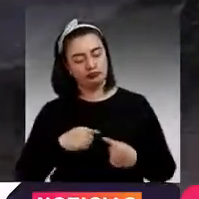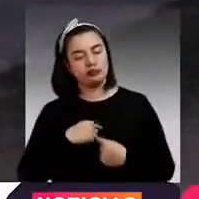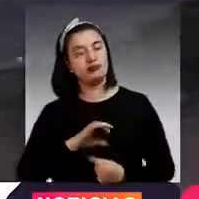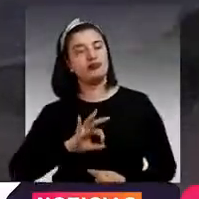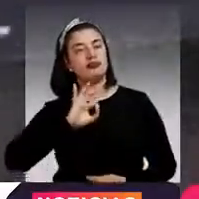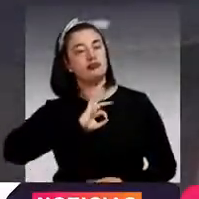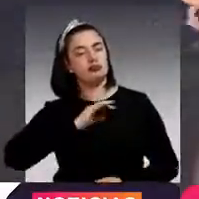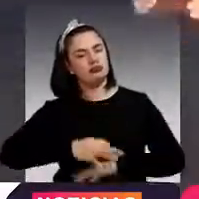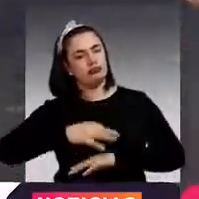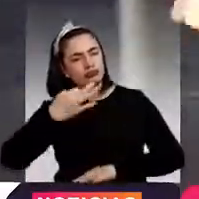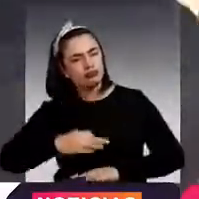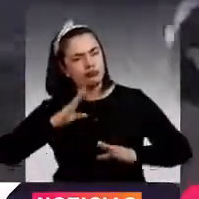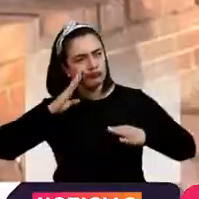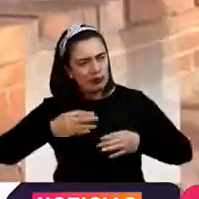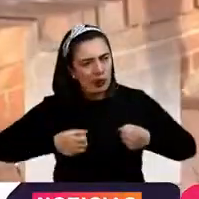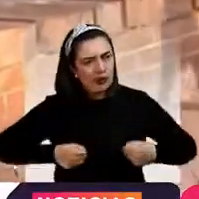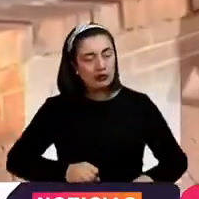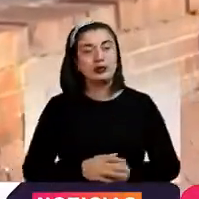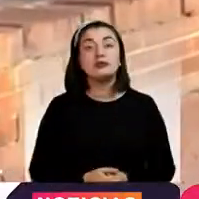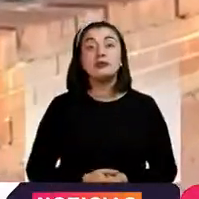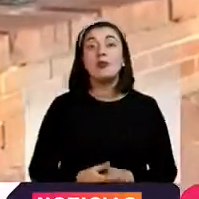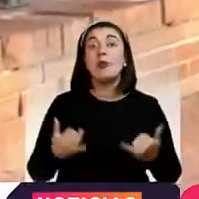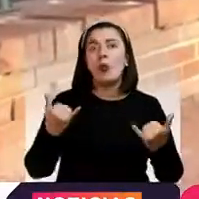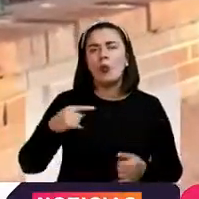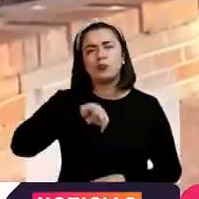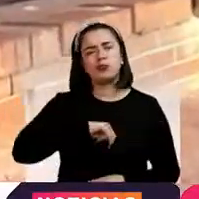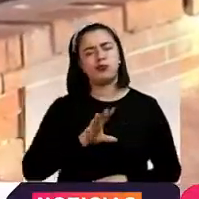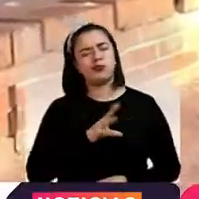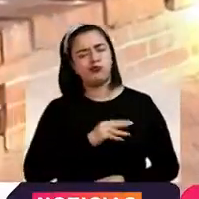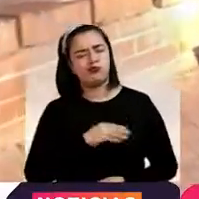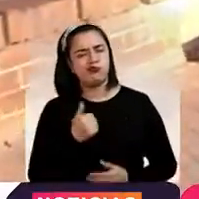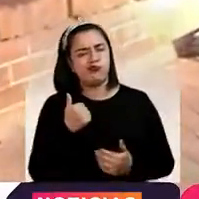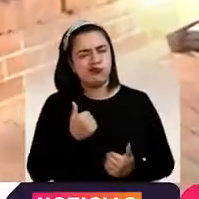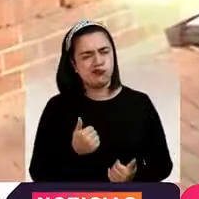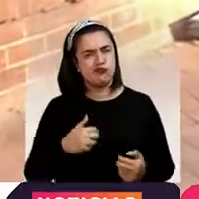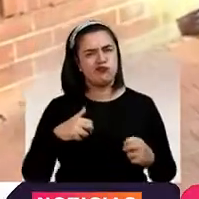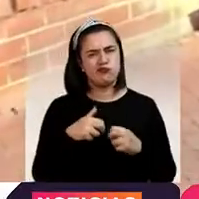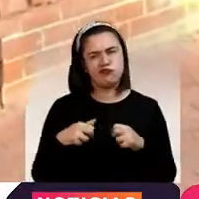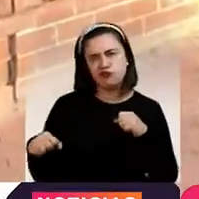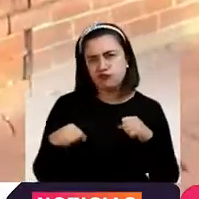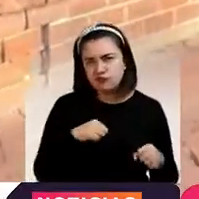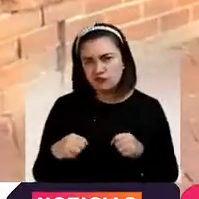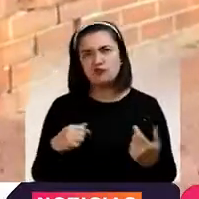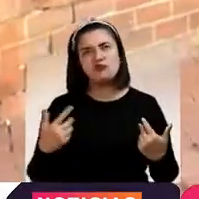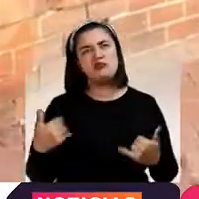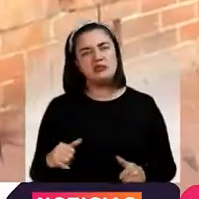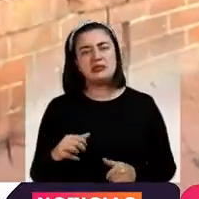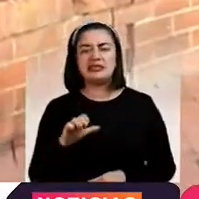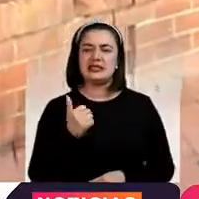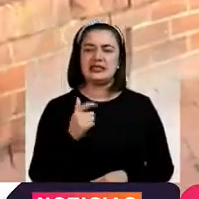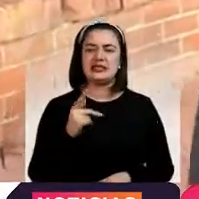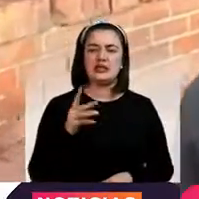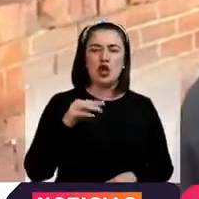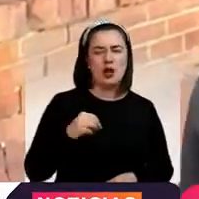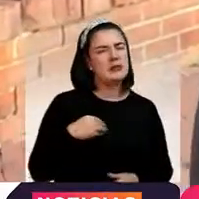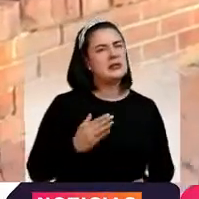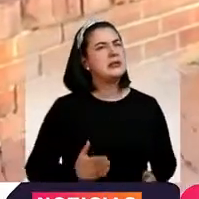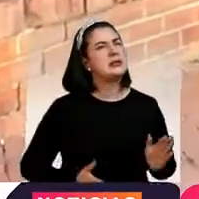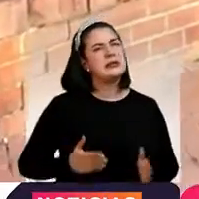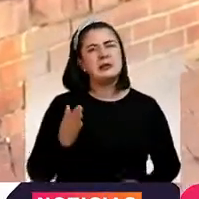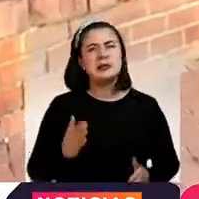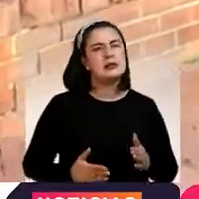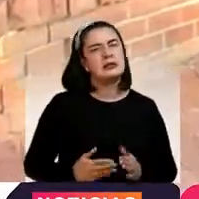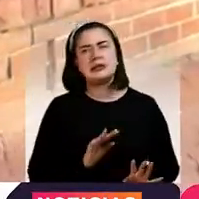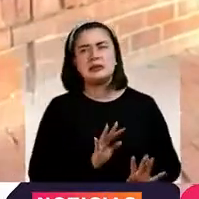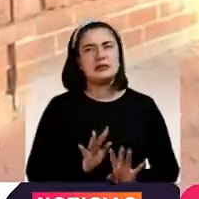constancia y la dedicación. Hoy muy motivada, con toda la energía, ya corrí mis 10 kilómetros. Como siempre,